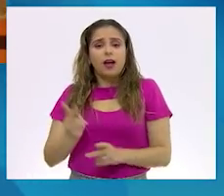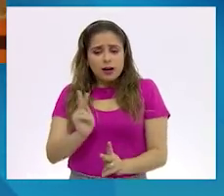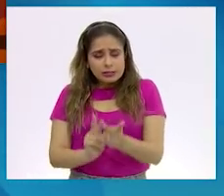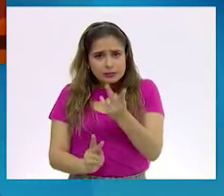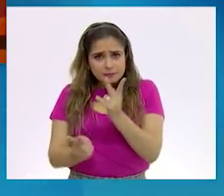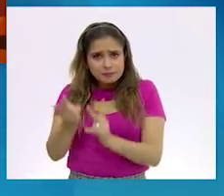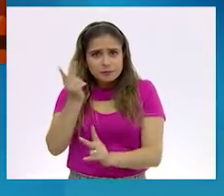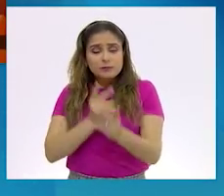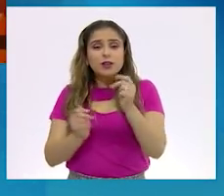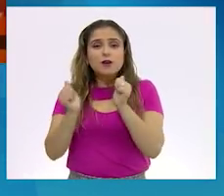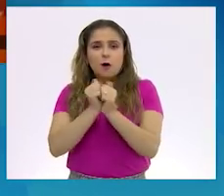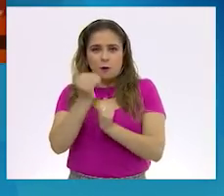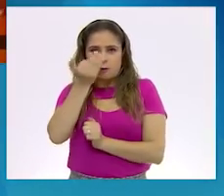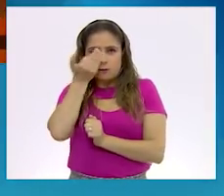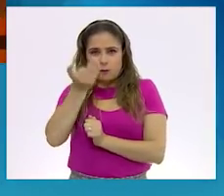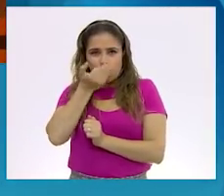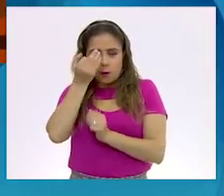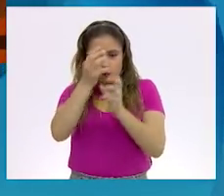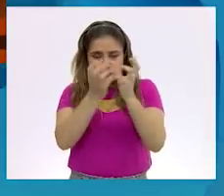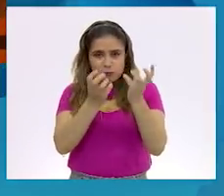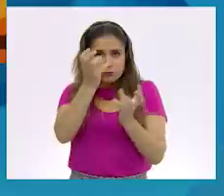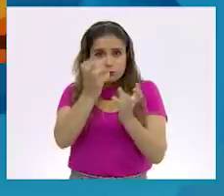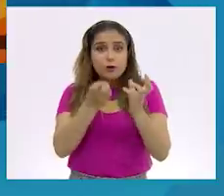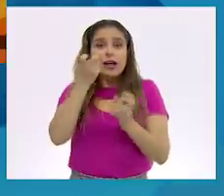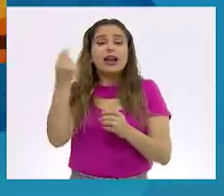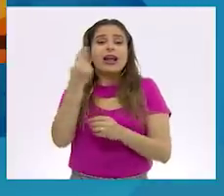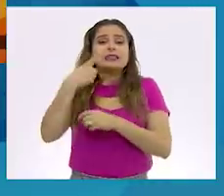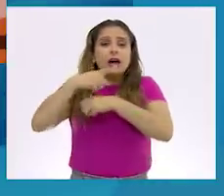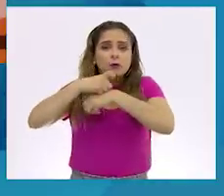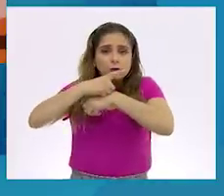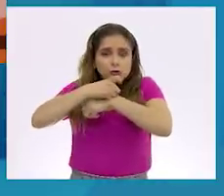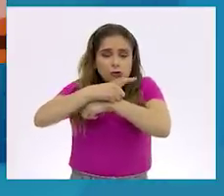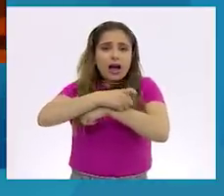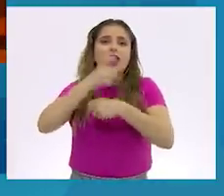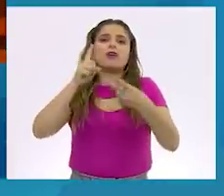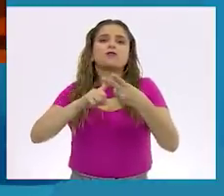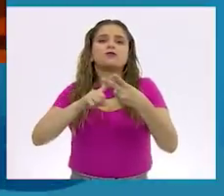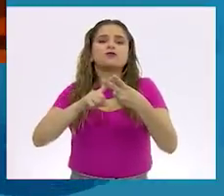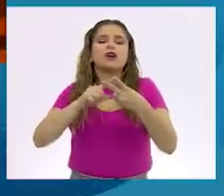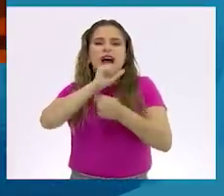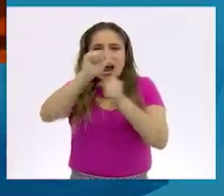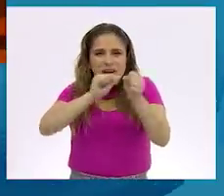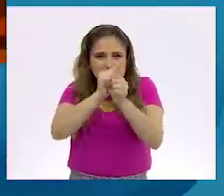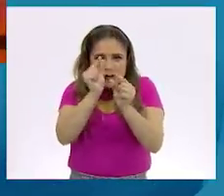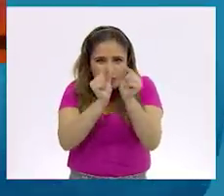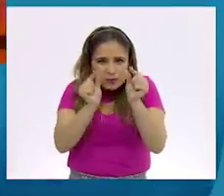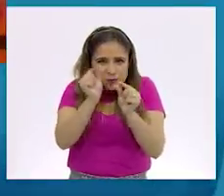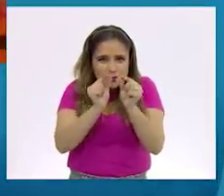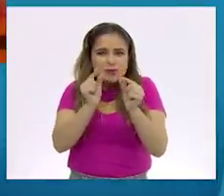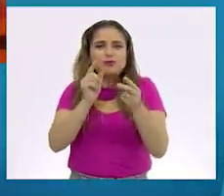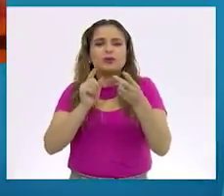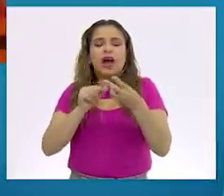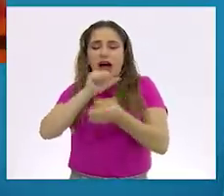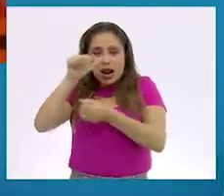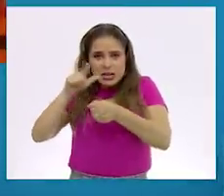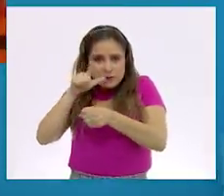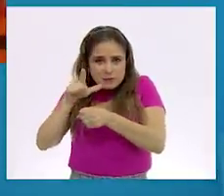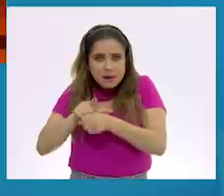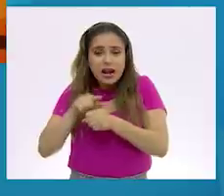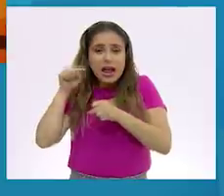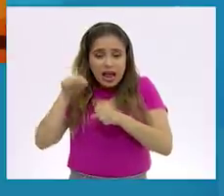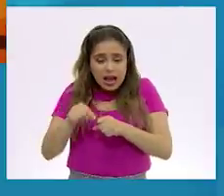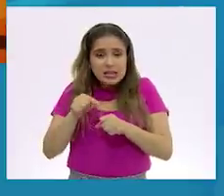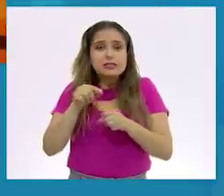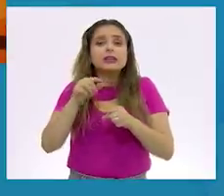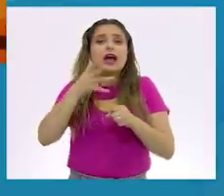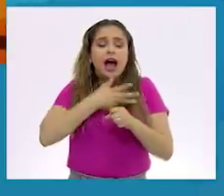con flores depende de animales como insectos, gusanos, algunas aves y mamíferos. Ellos llevan el polen de los órganos